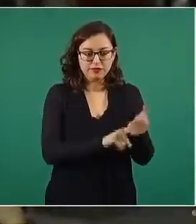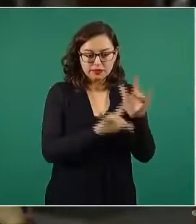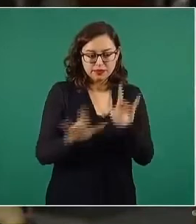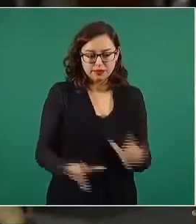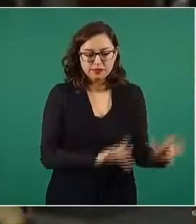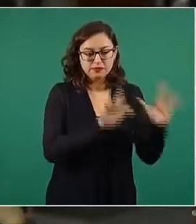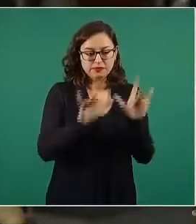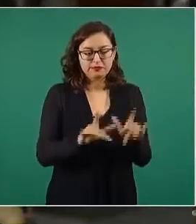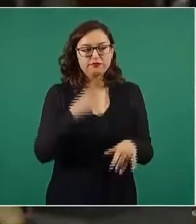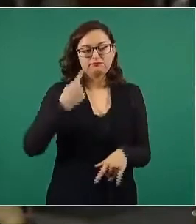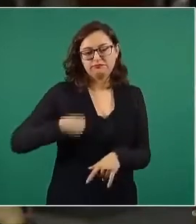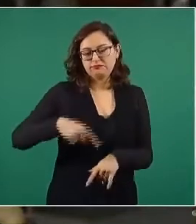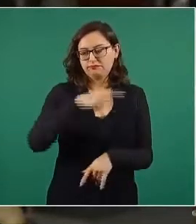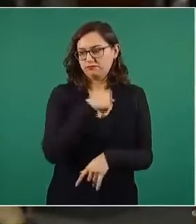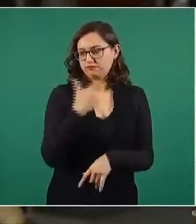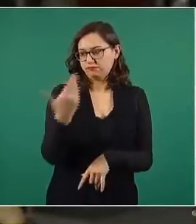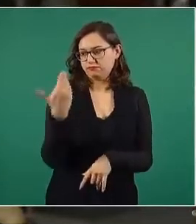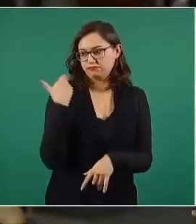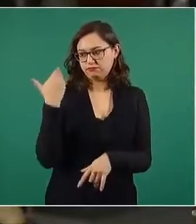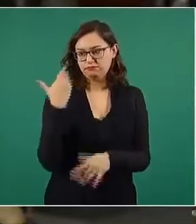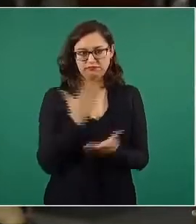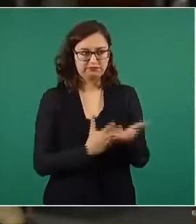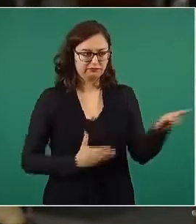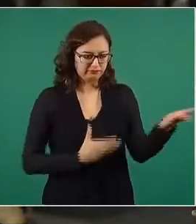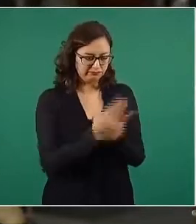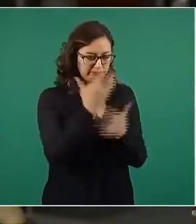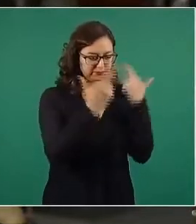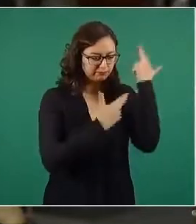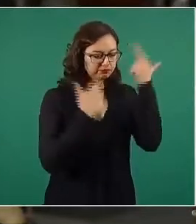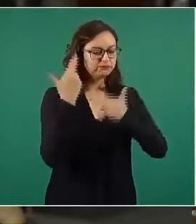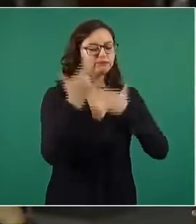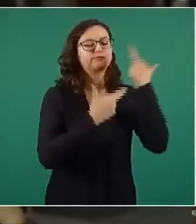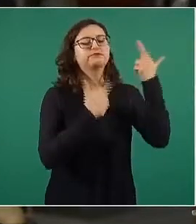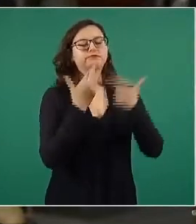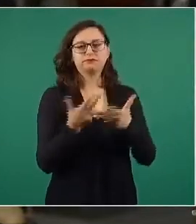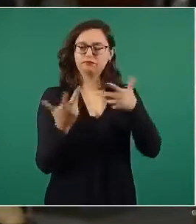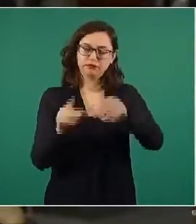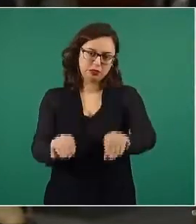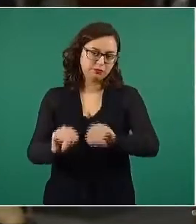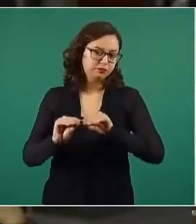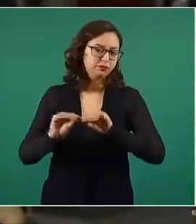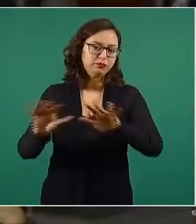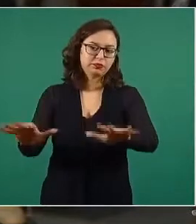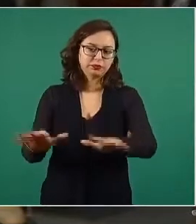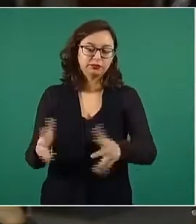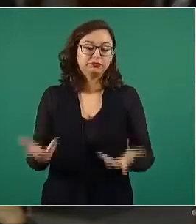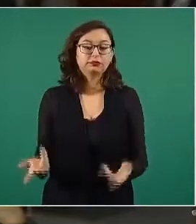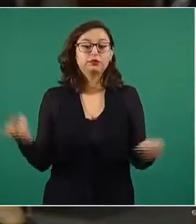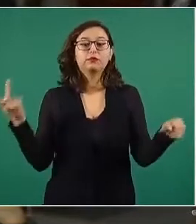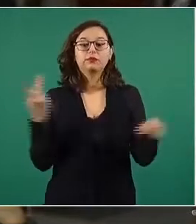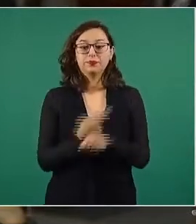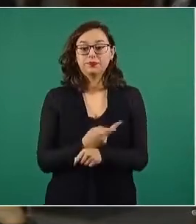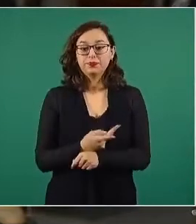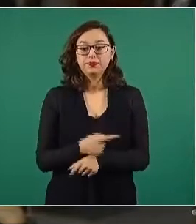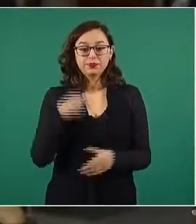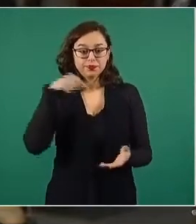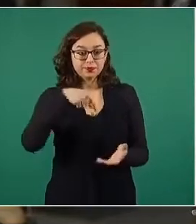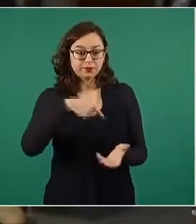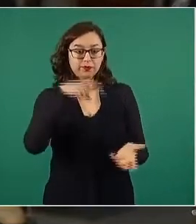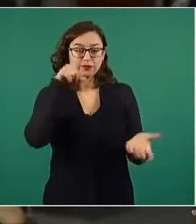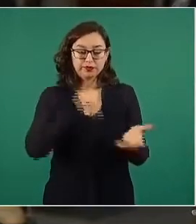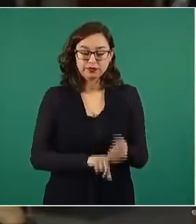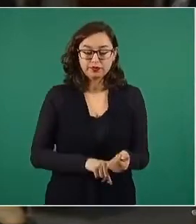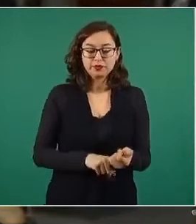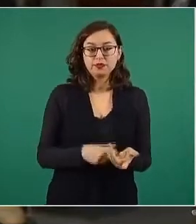este expediente al que tuvimos acceso es sobre el espionaje que realizaron en su contra, presidente. Hay cientos